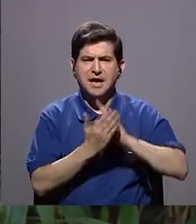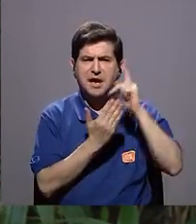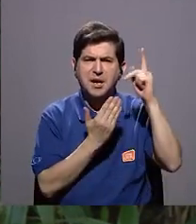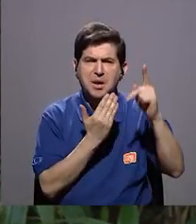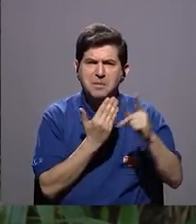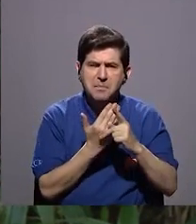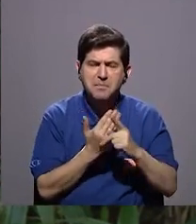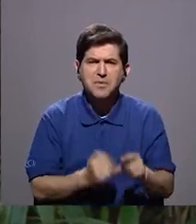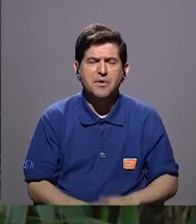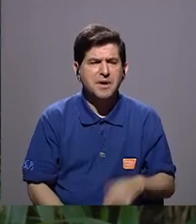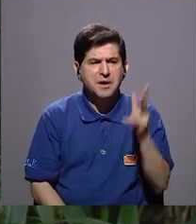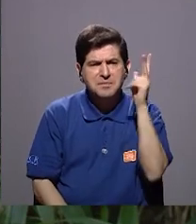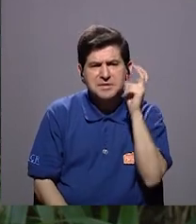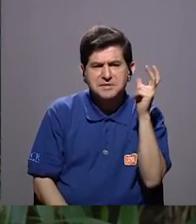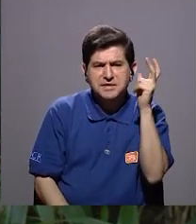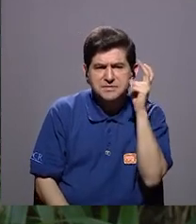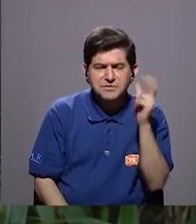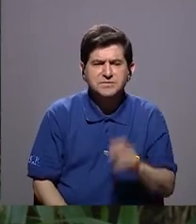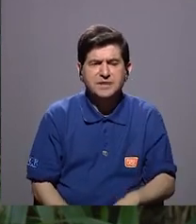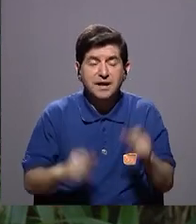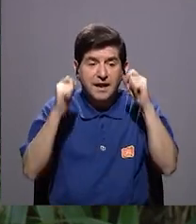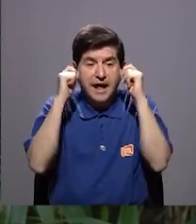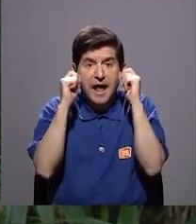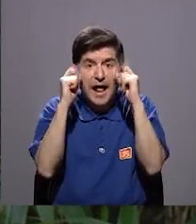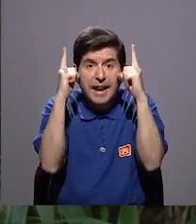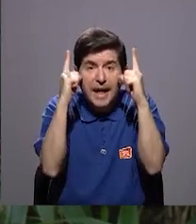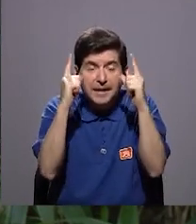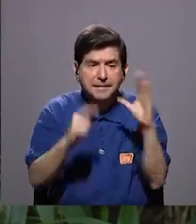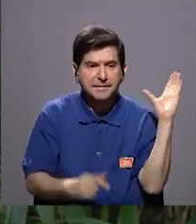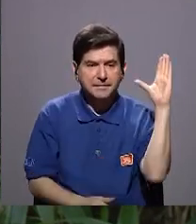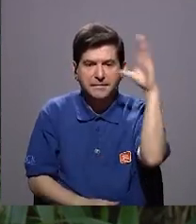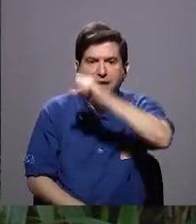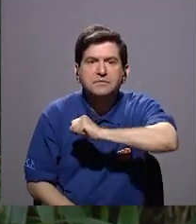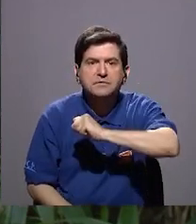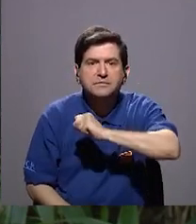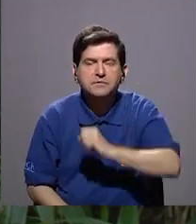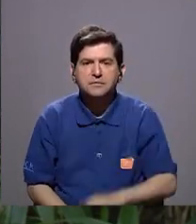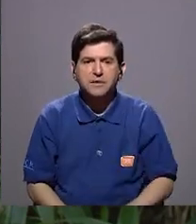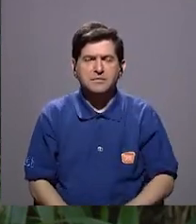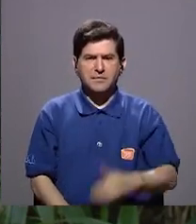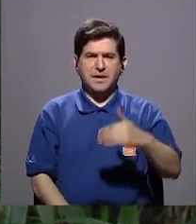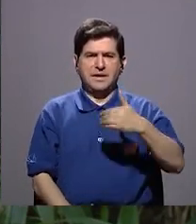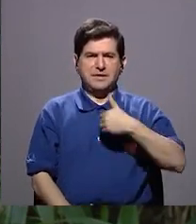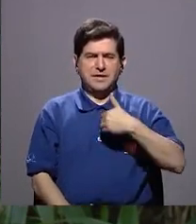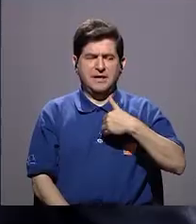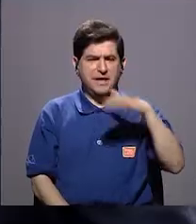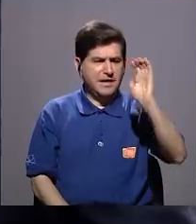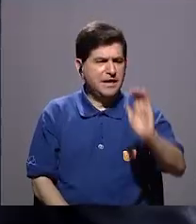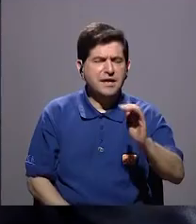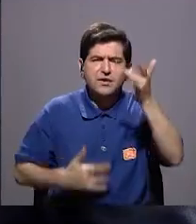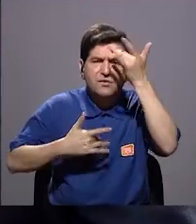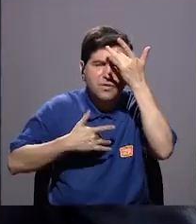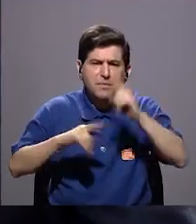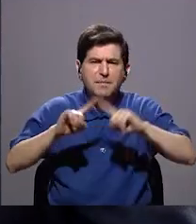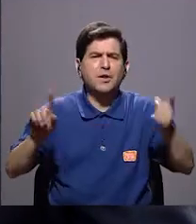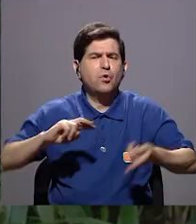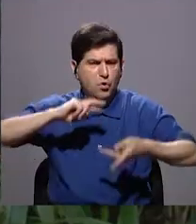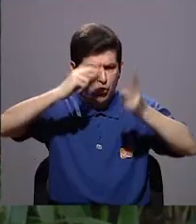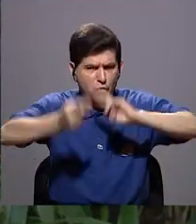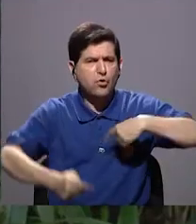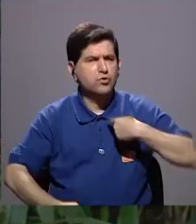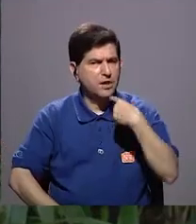programas usualmente uno escucha cuáles son signos de alarma para detectar que un niño va a portar patología, pero más bien yo le quería plantear lo